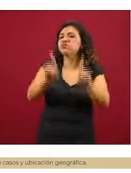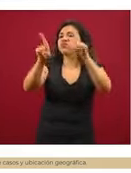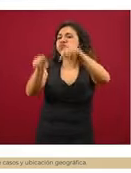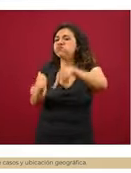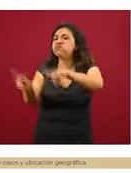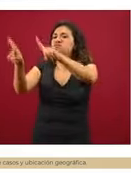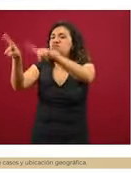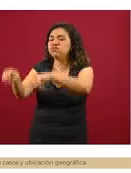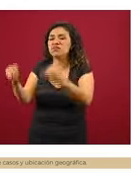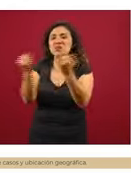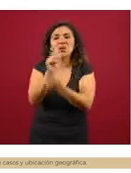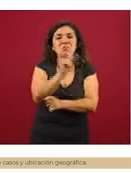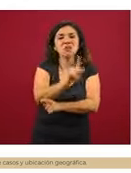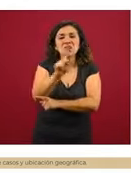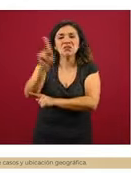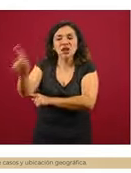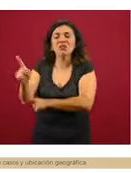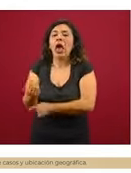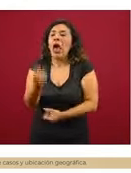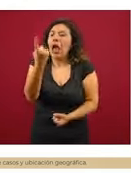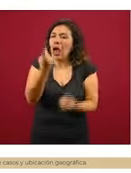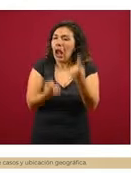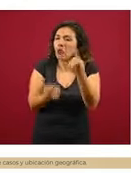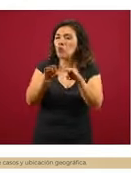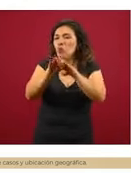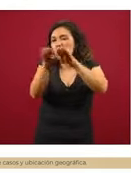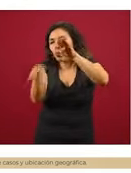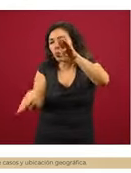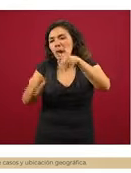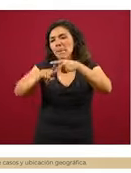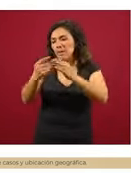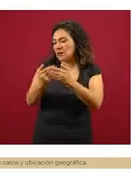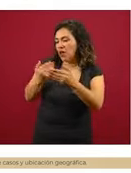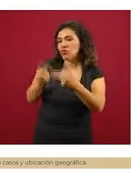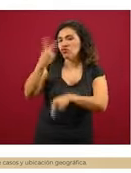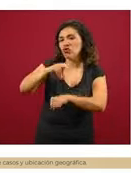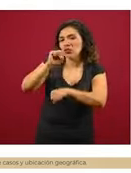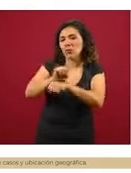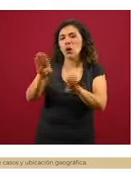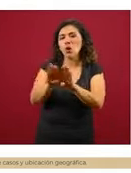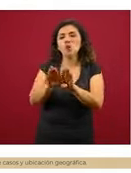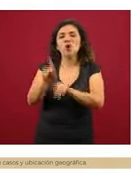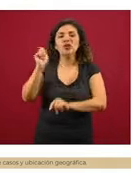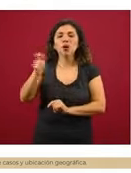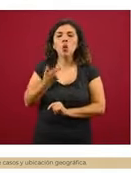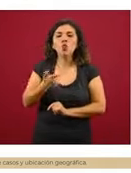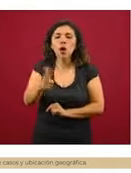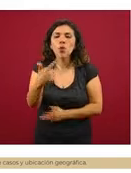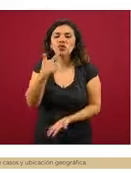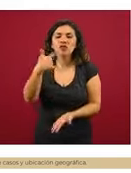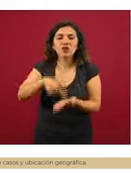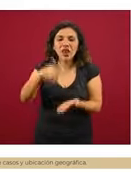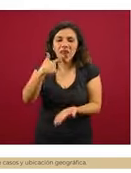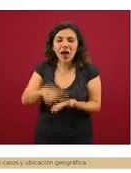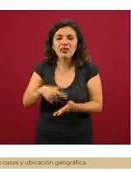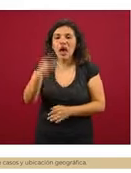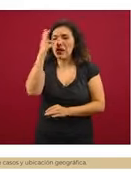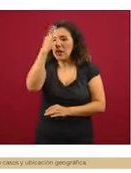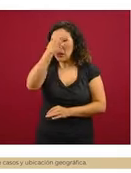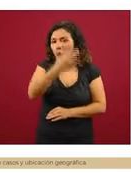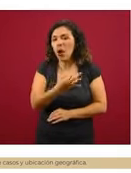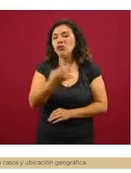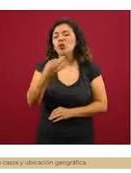incrementos correspondientes, algunos con descenso en las últimas 2 semanas, como sería Guanajuato, Celaya e